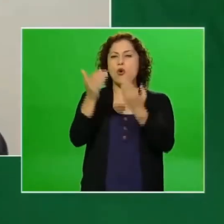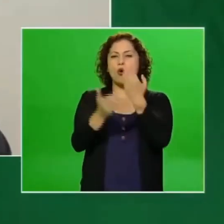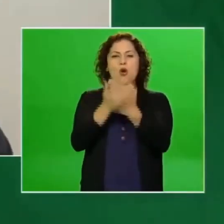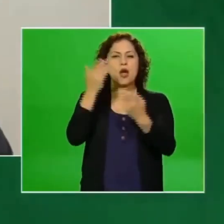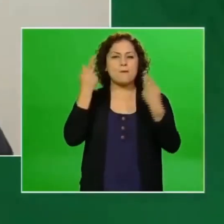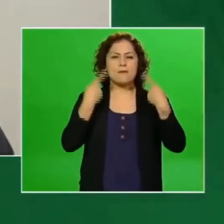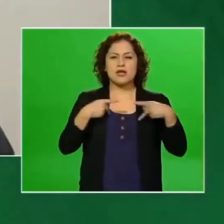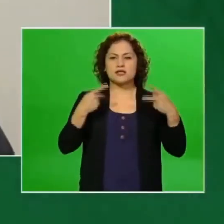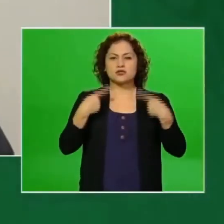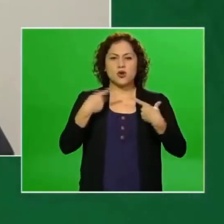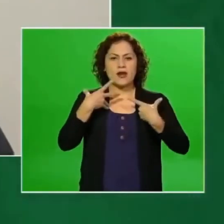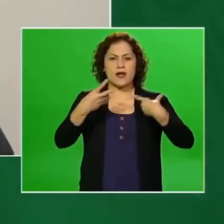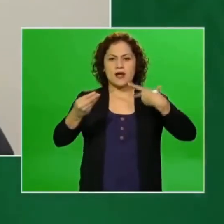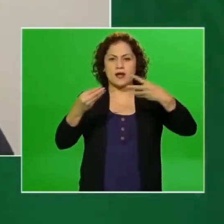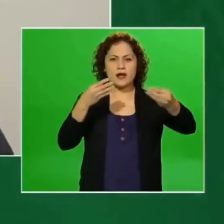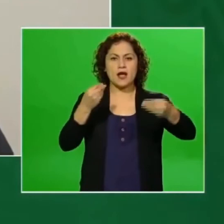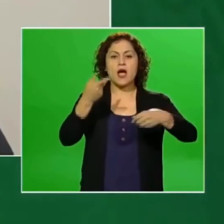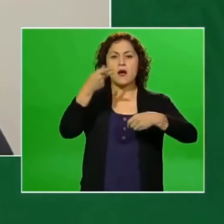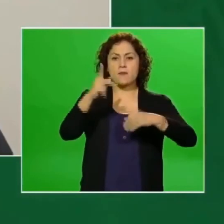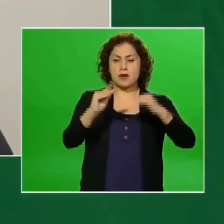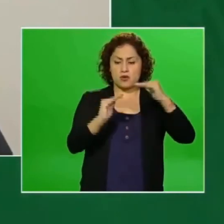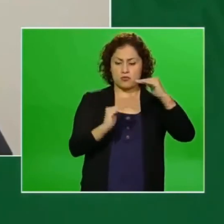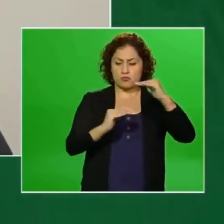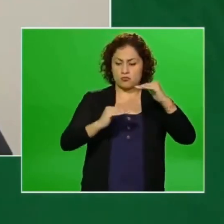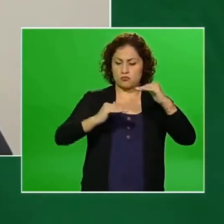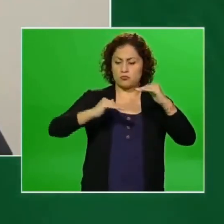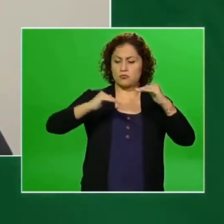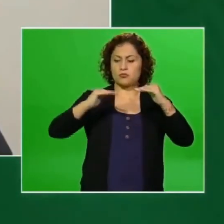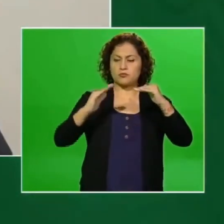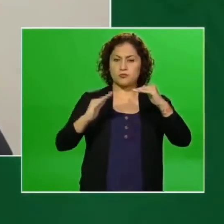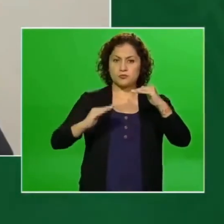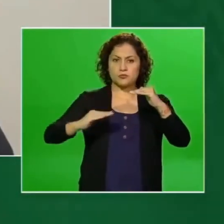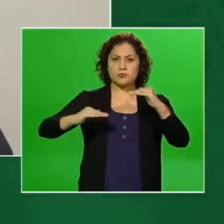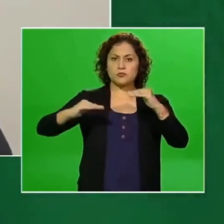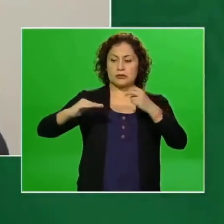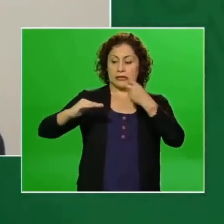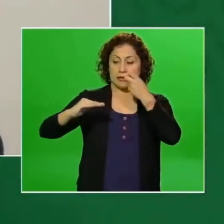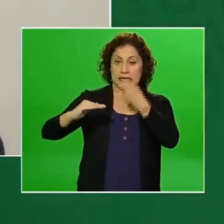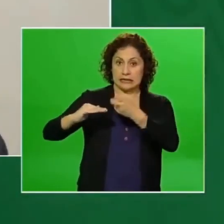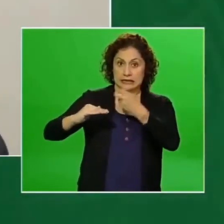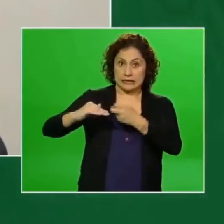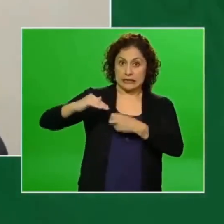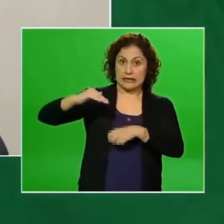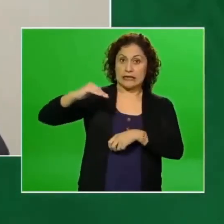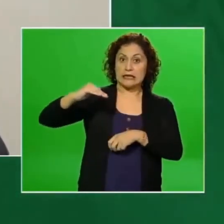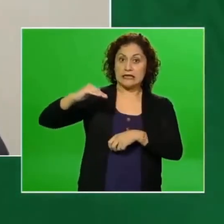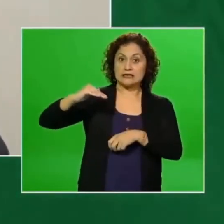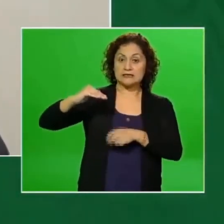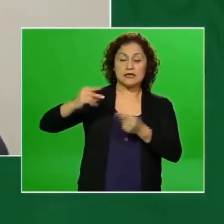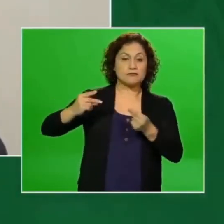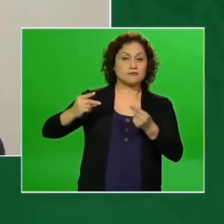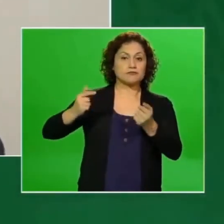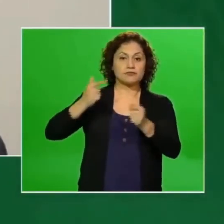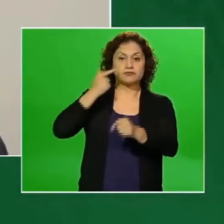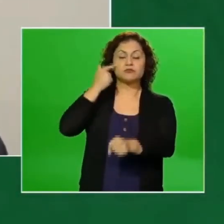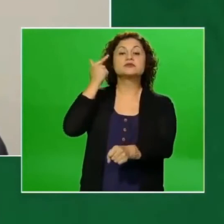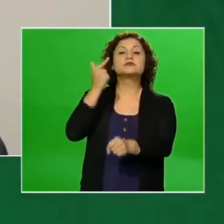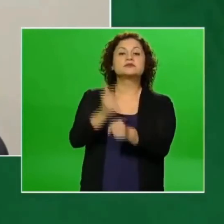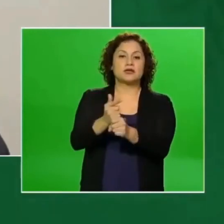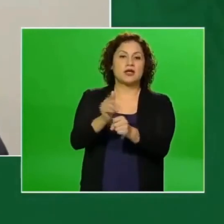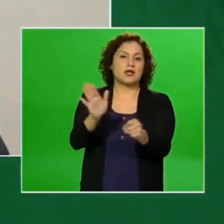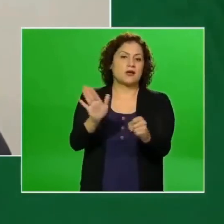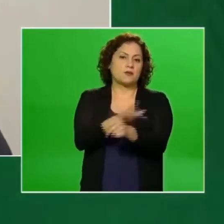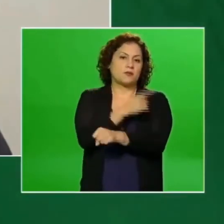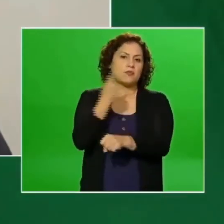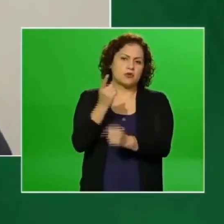magnitud, los cambios que suceden ahí en esa zona basal en el semáforo son evidenciados rápidamente, porque los casos